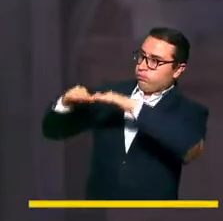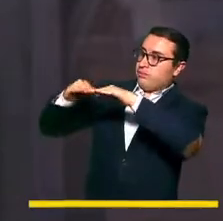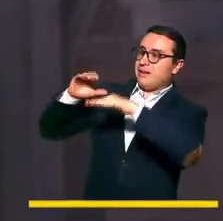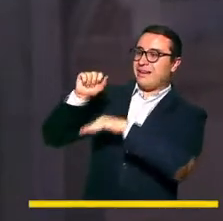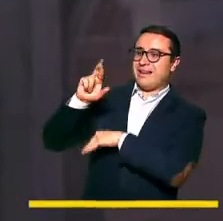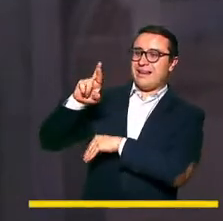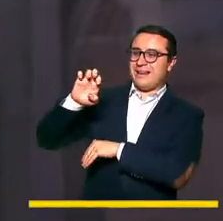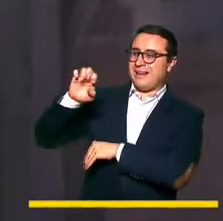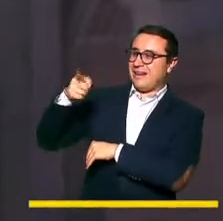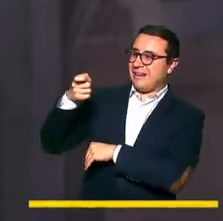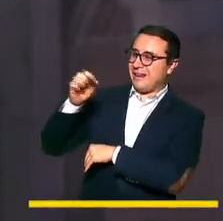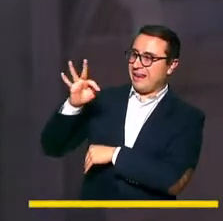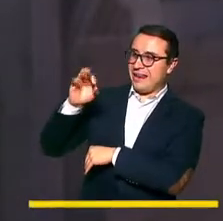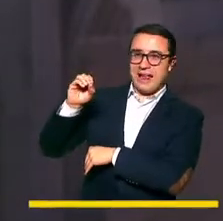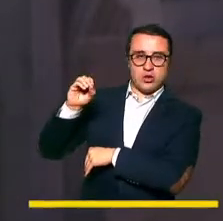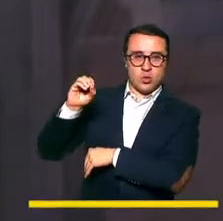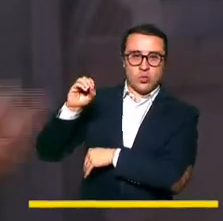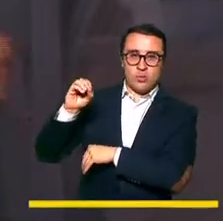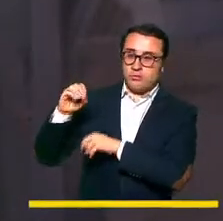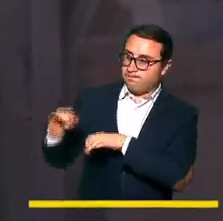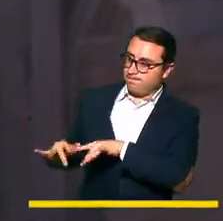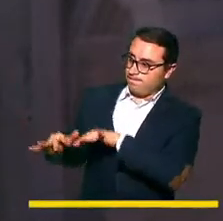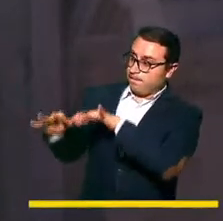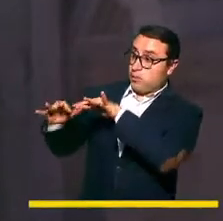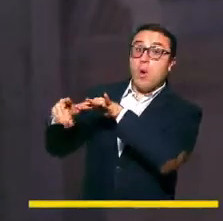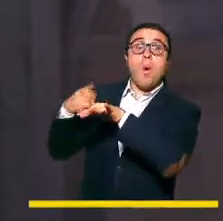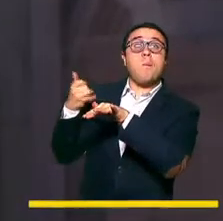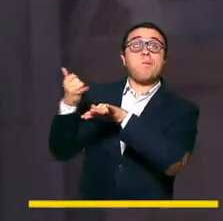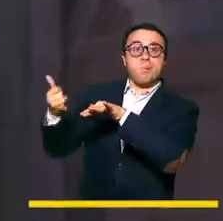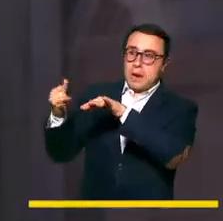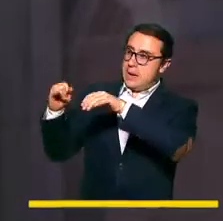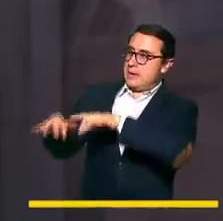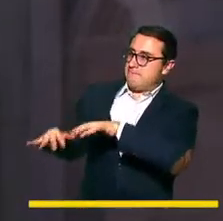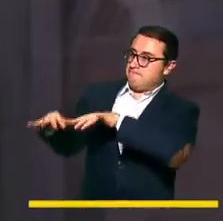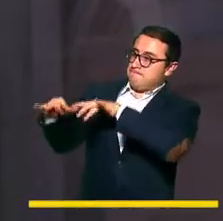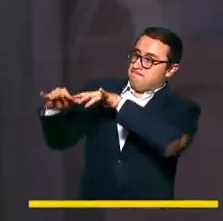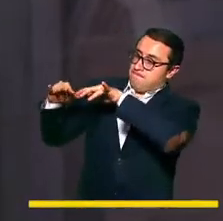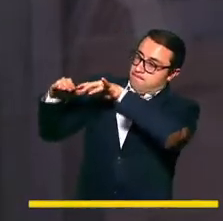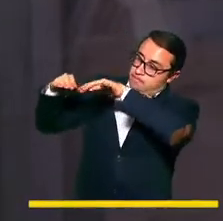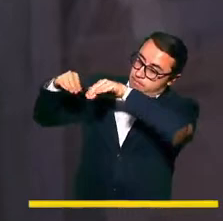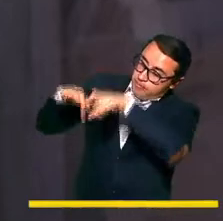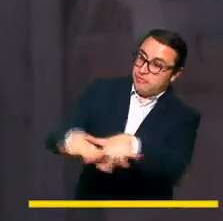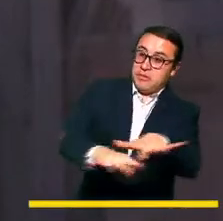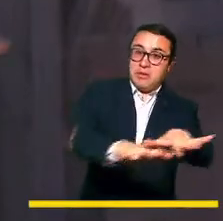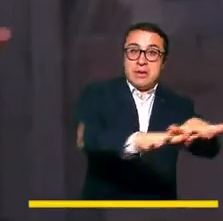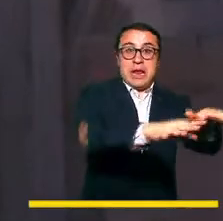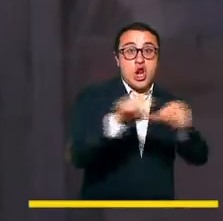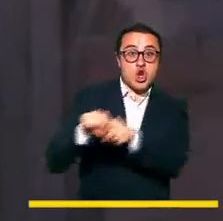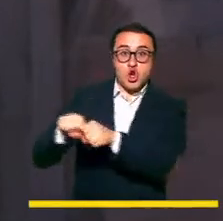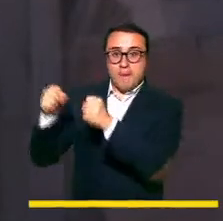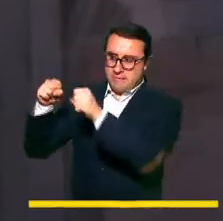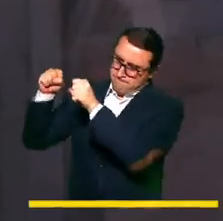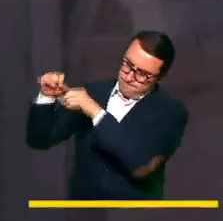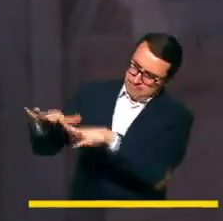Caregato es por donde el río esta vez rompió, pero el río mañana puede romper por otro